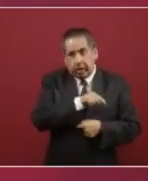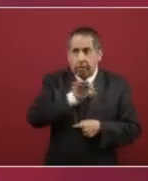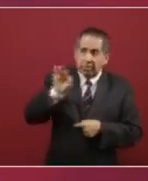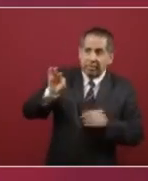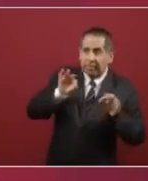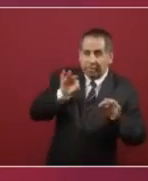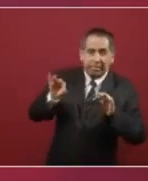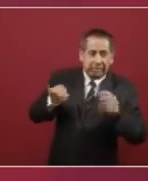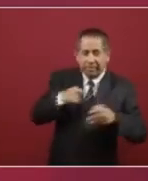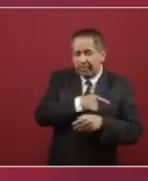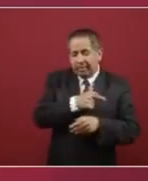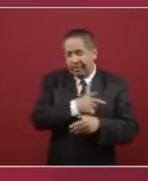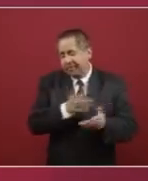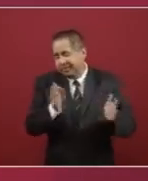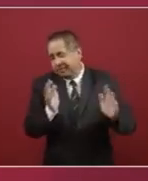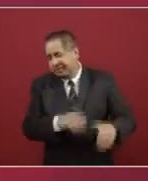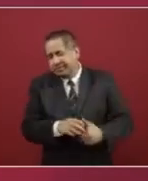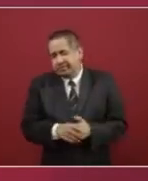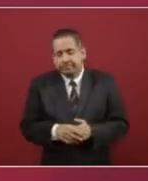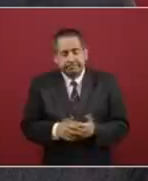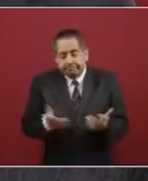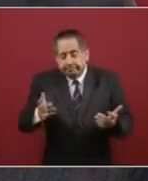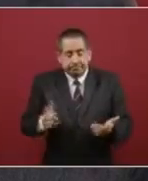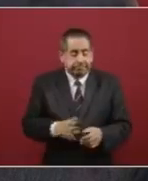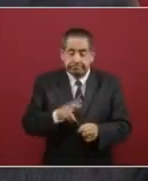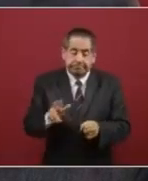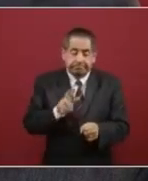Ya, pero es normal.